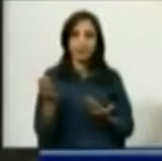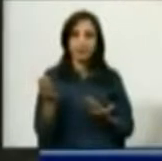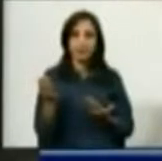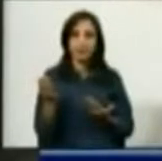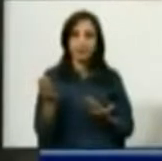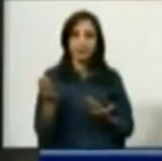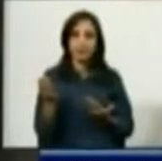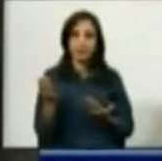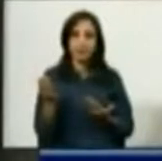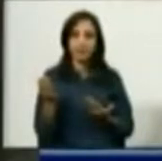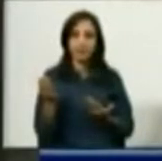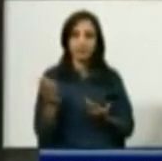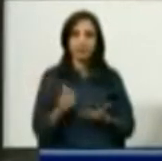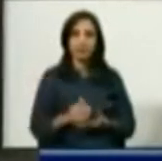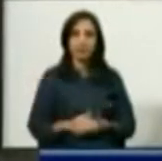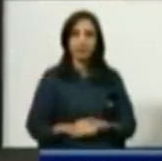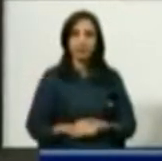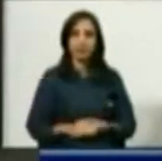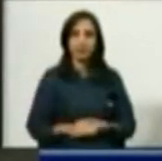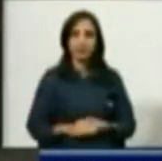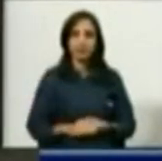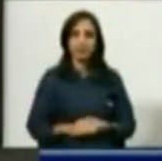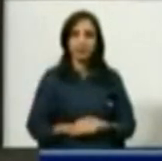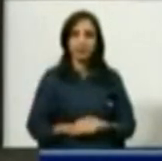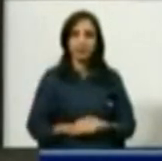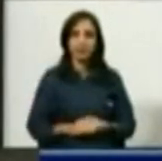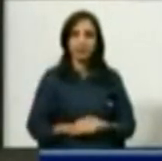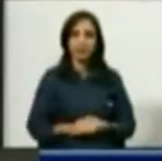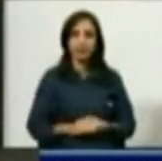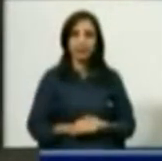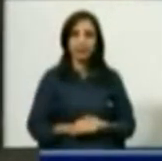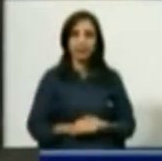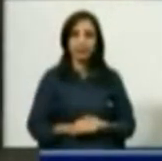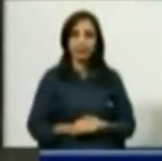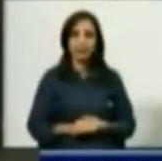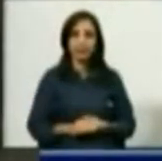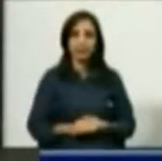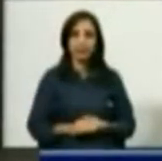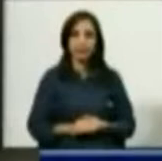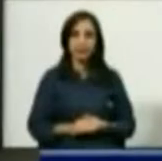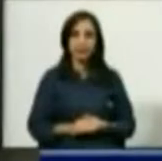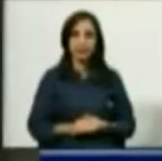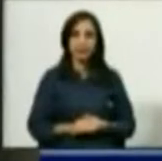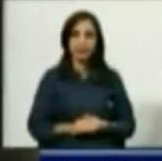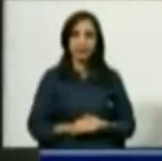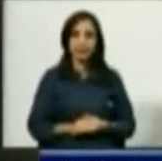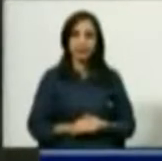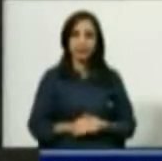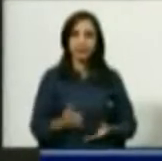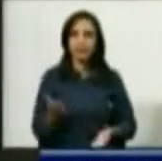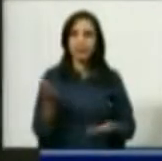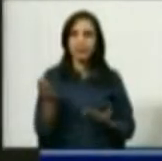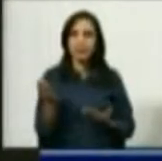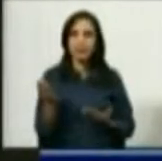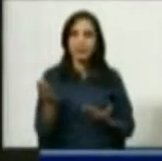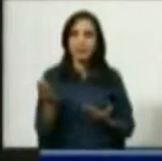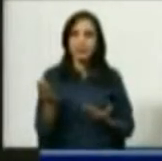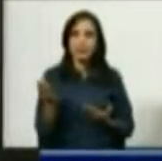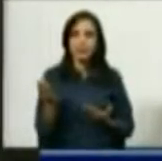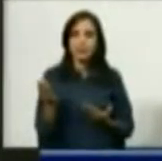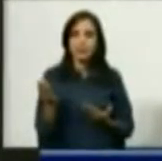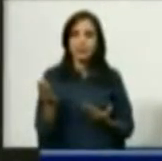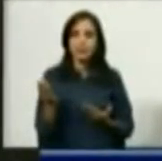Contreras Jordi Michelle Cadete segundo año villafranca ovalle John Frank cae este segundo año